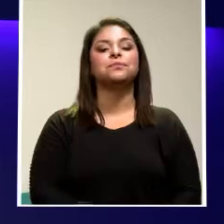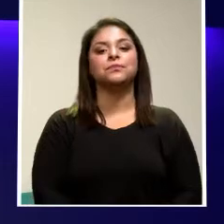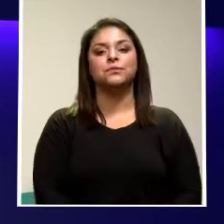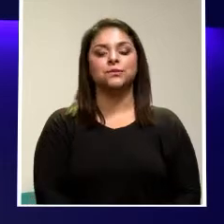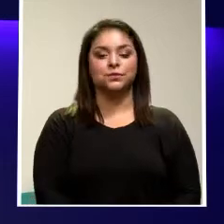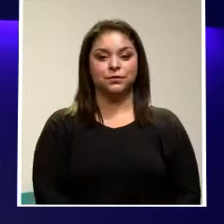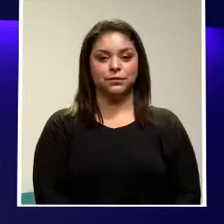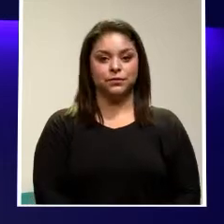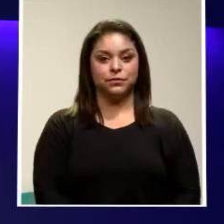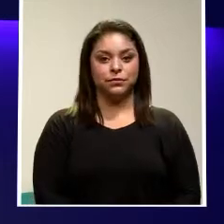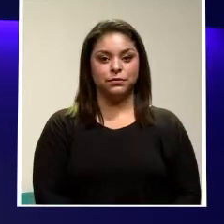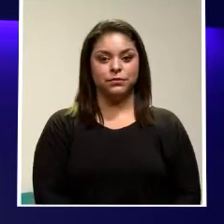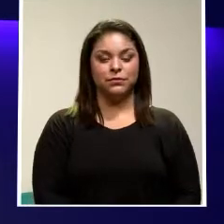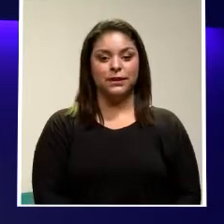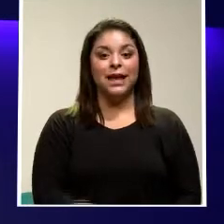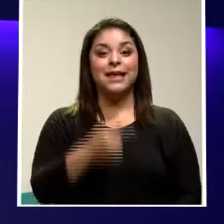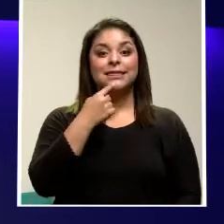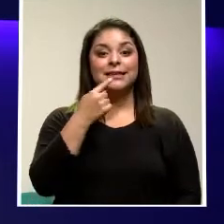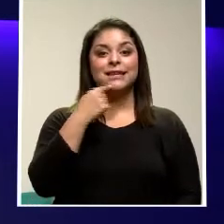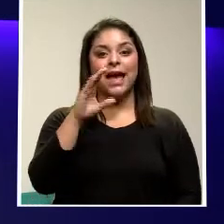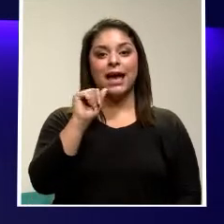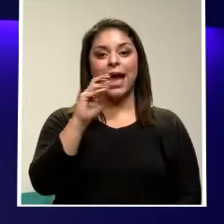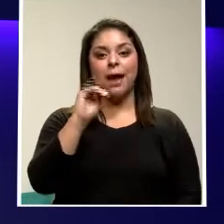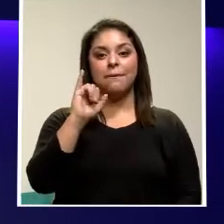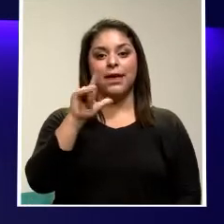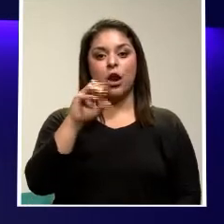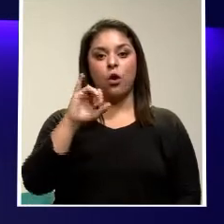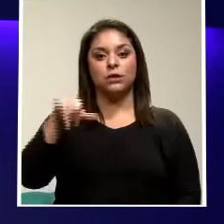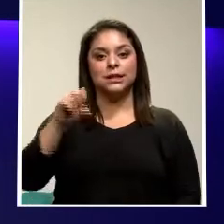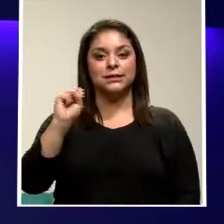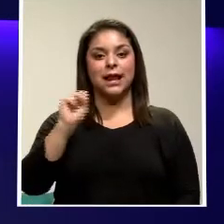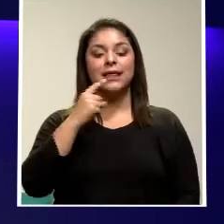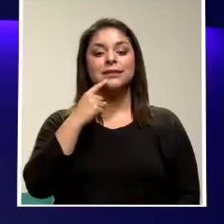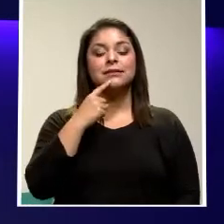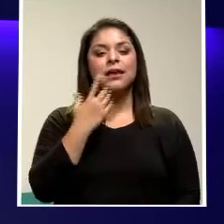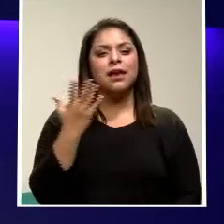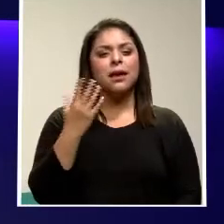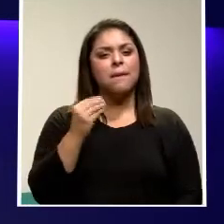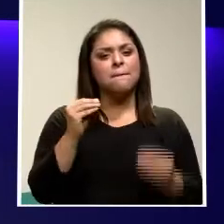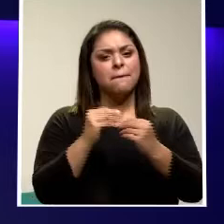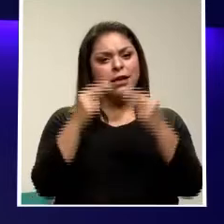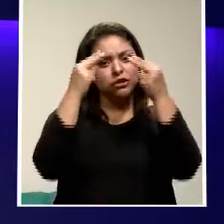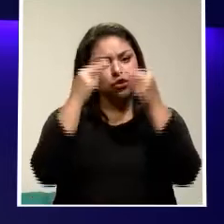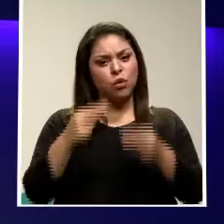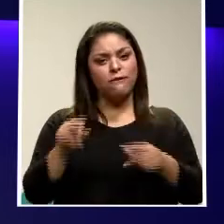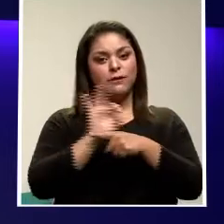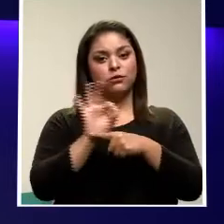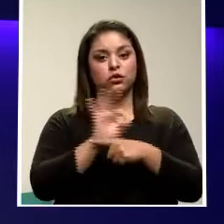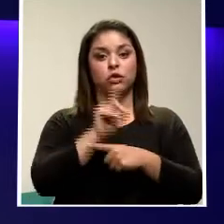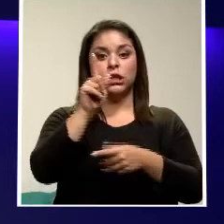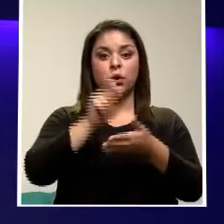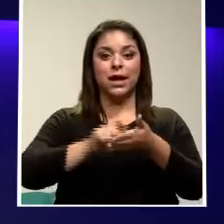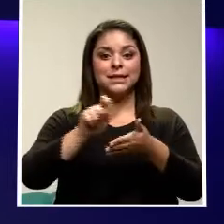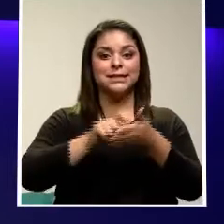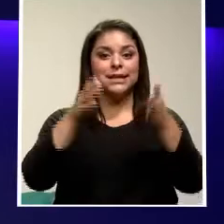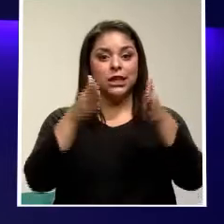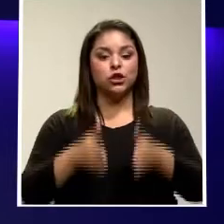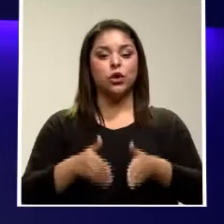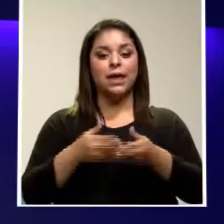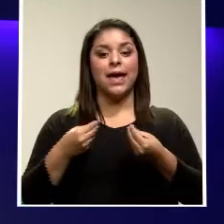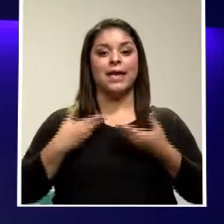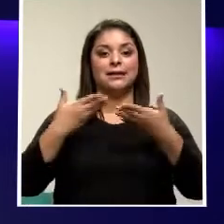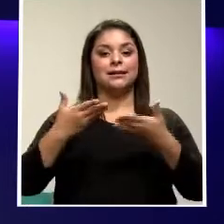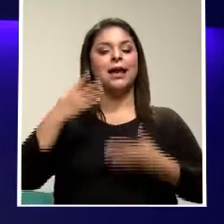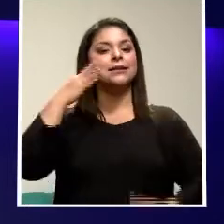Decía don Camilo José Cela que la más noble función de un escritor es dar